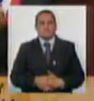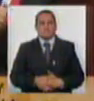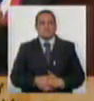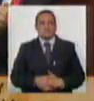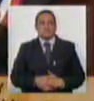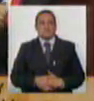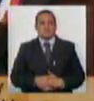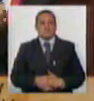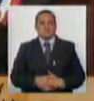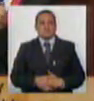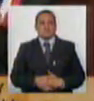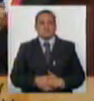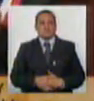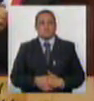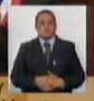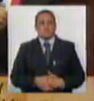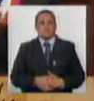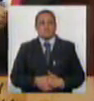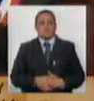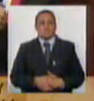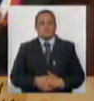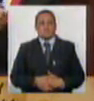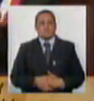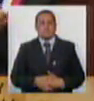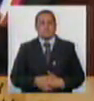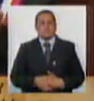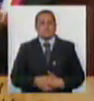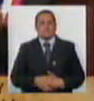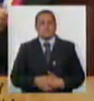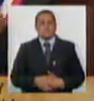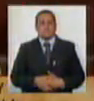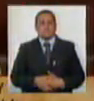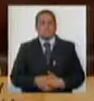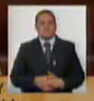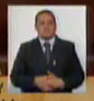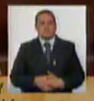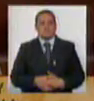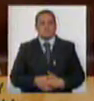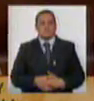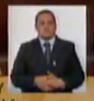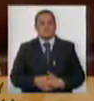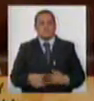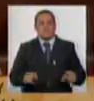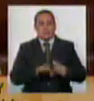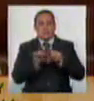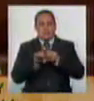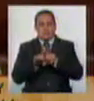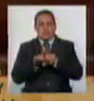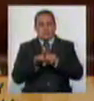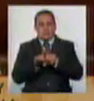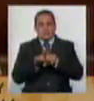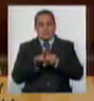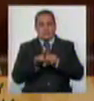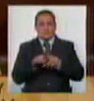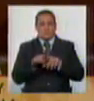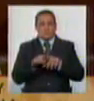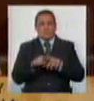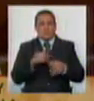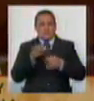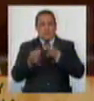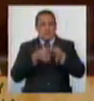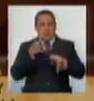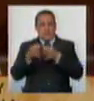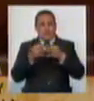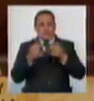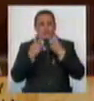A Además, llenando